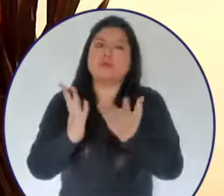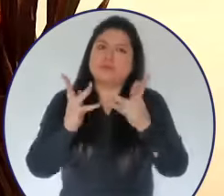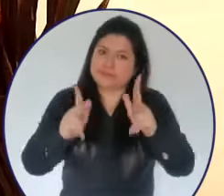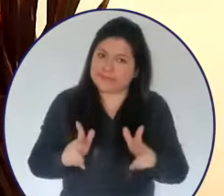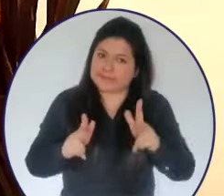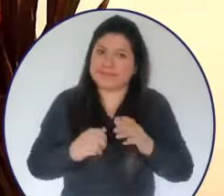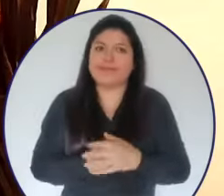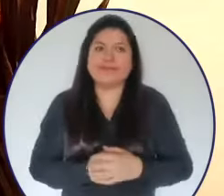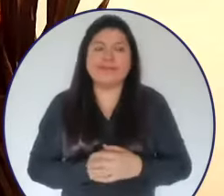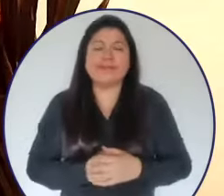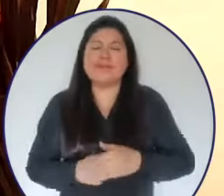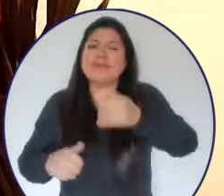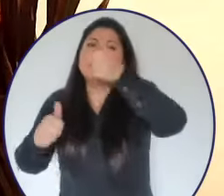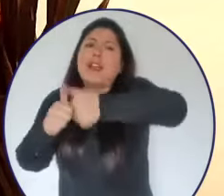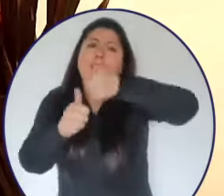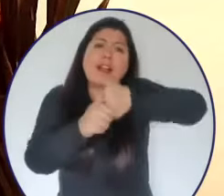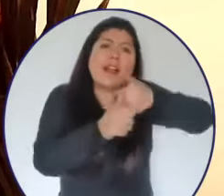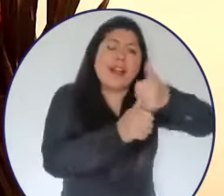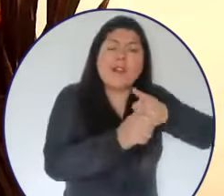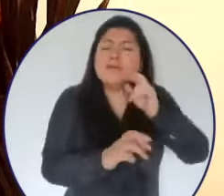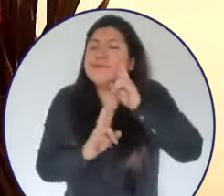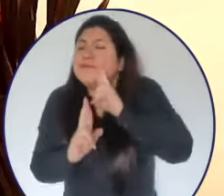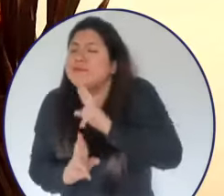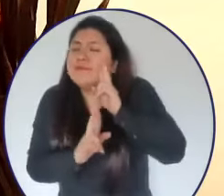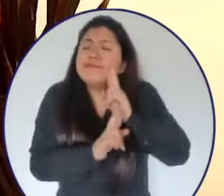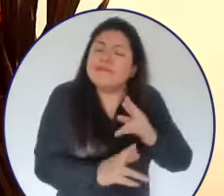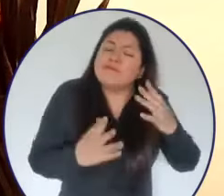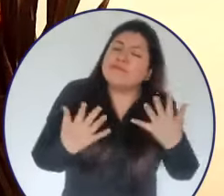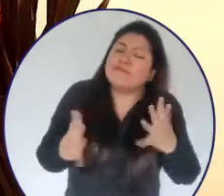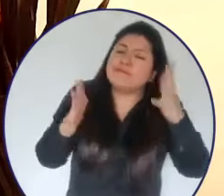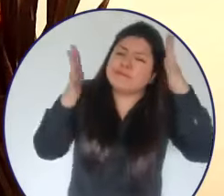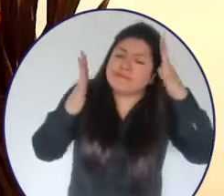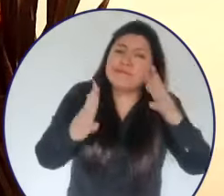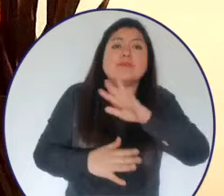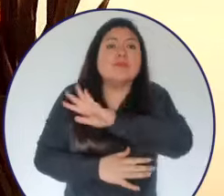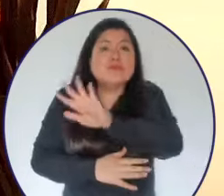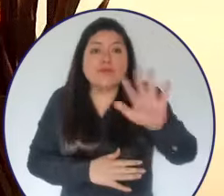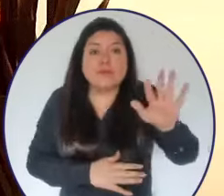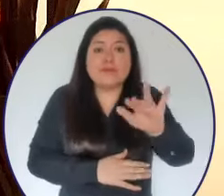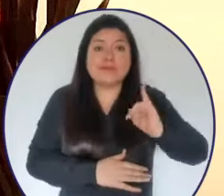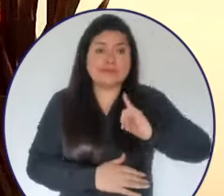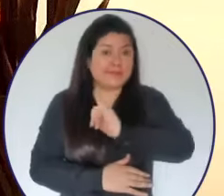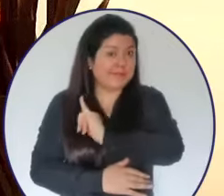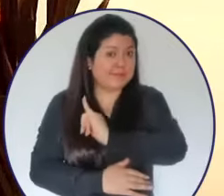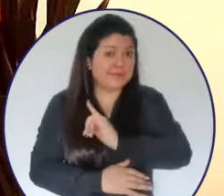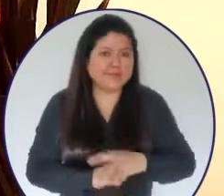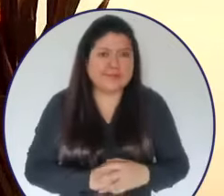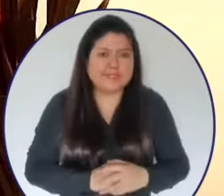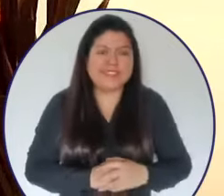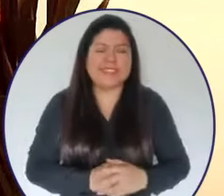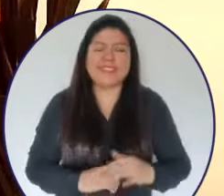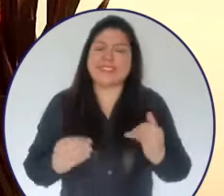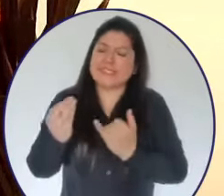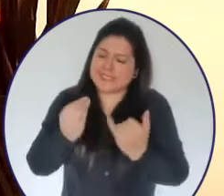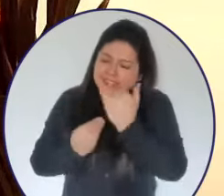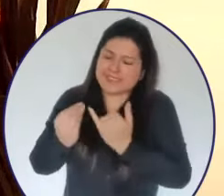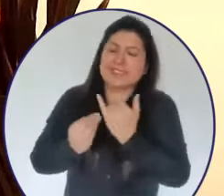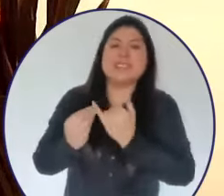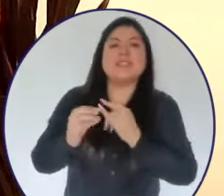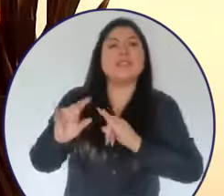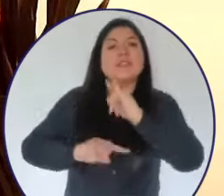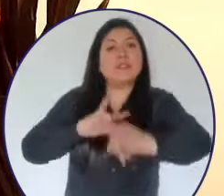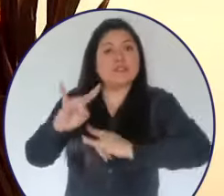estudiantes, donde cada uno es valorado y reconocido por su individualidad. El diseño universal para